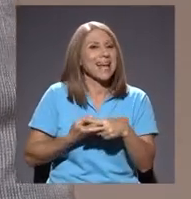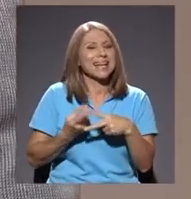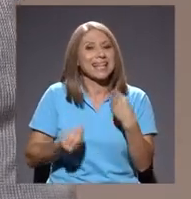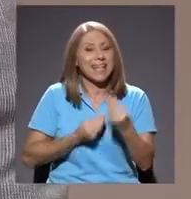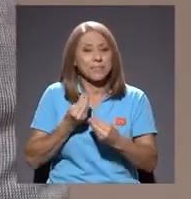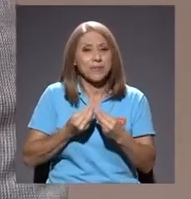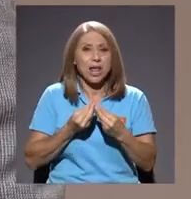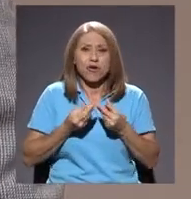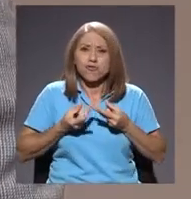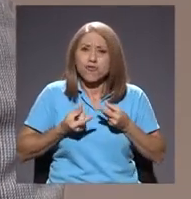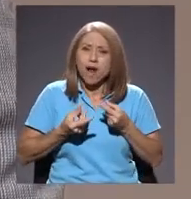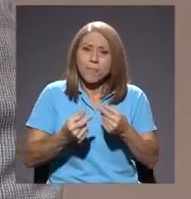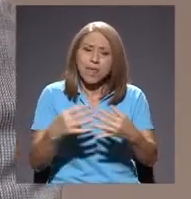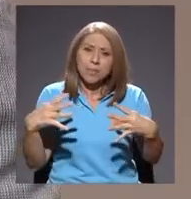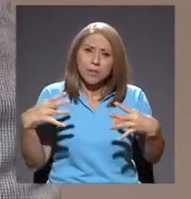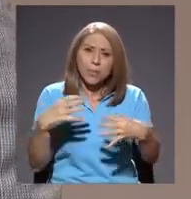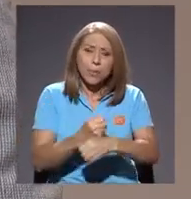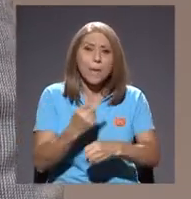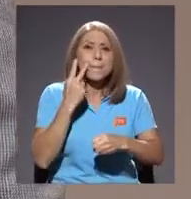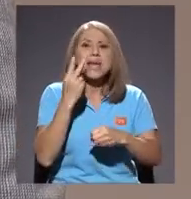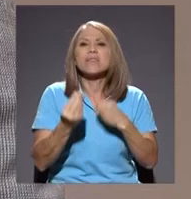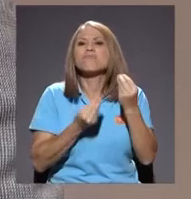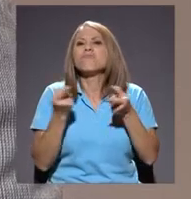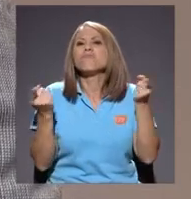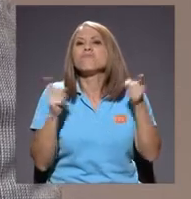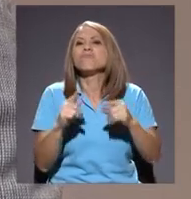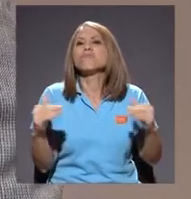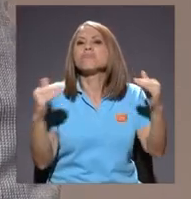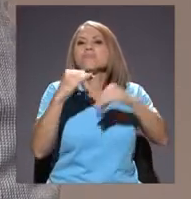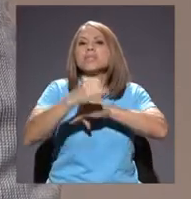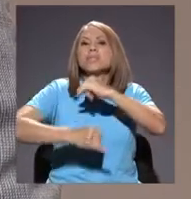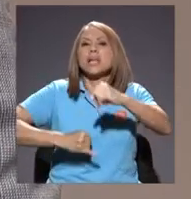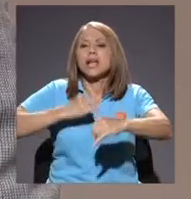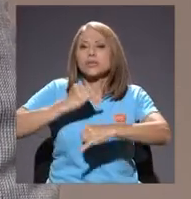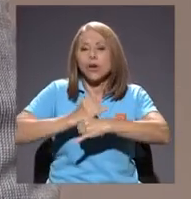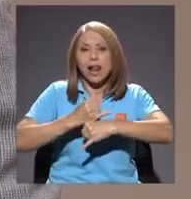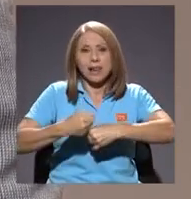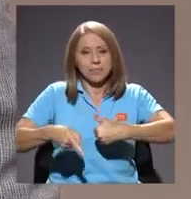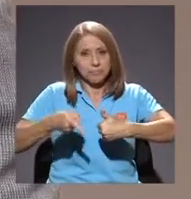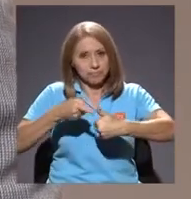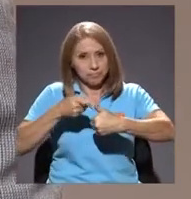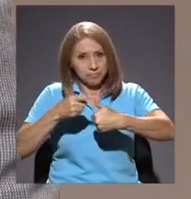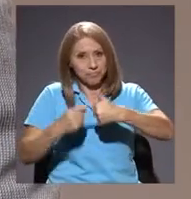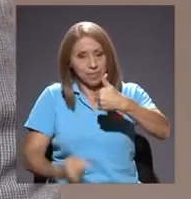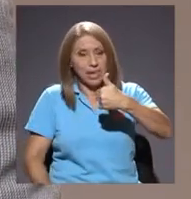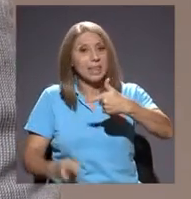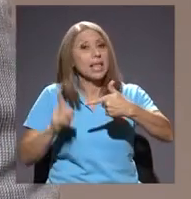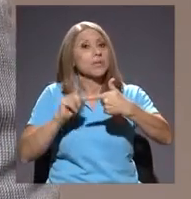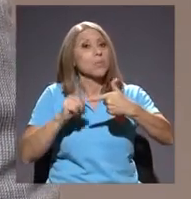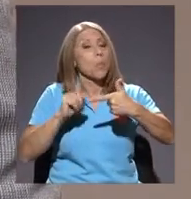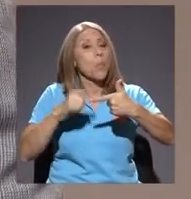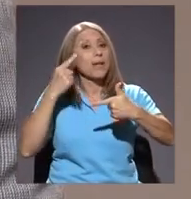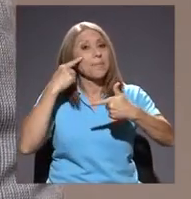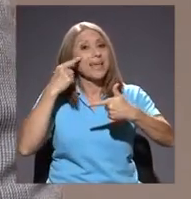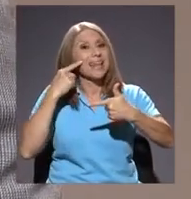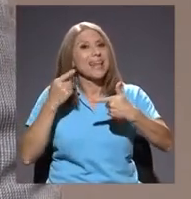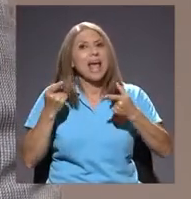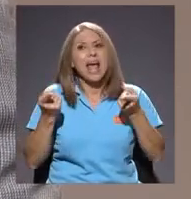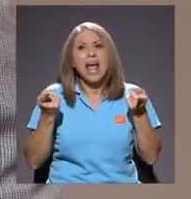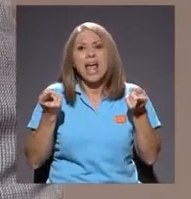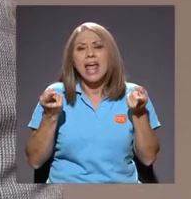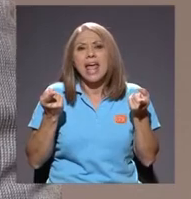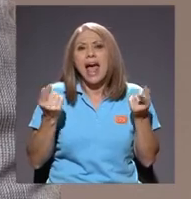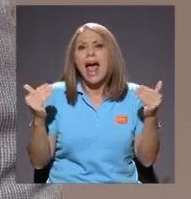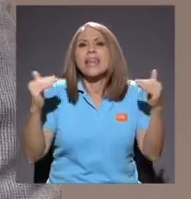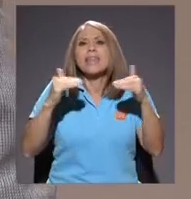muy rápida del entorno internacional después ver qué acontecimientos a nivel